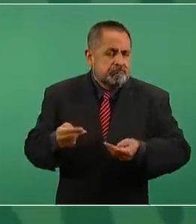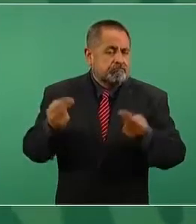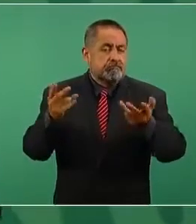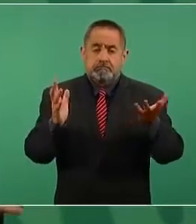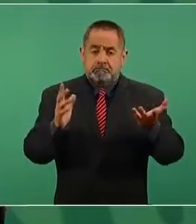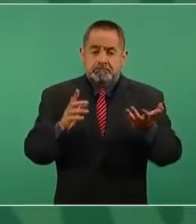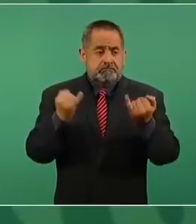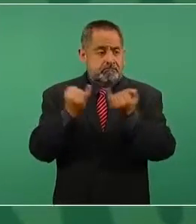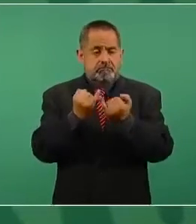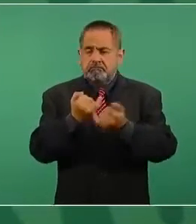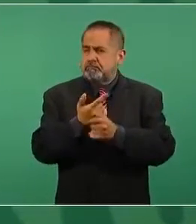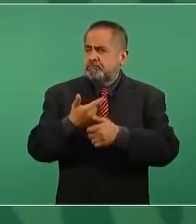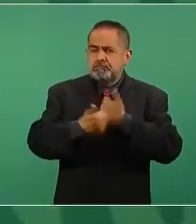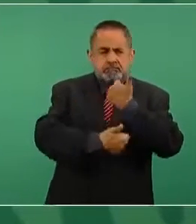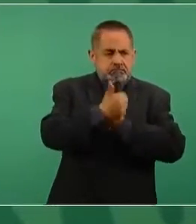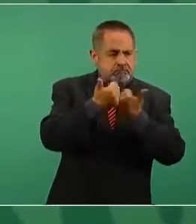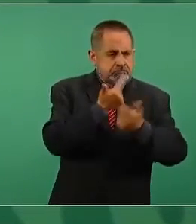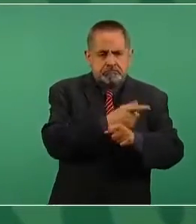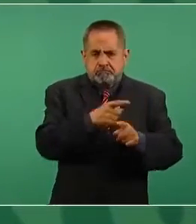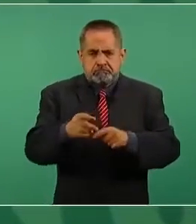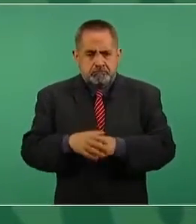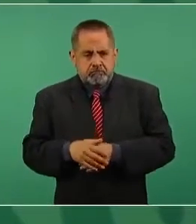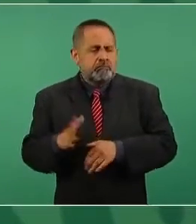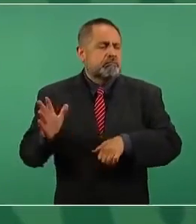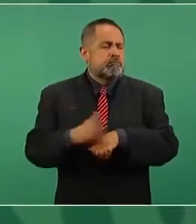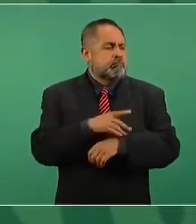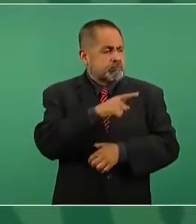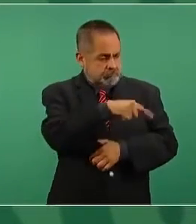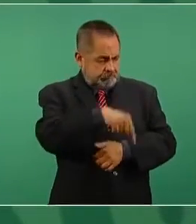¿Por qué aquí vienes